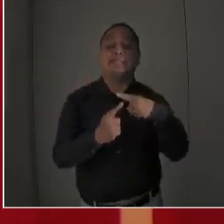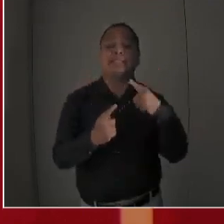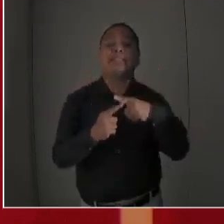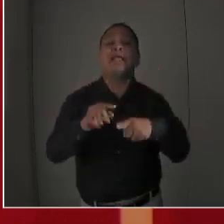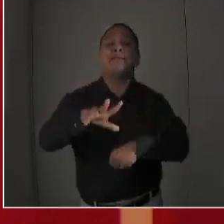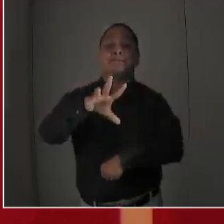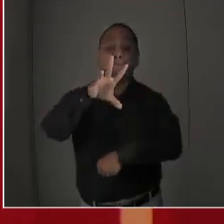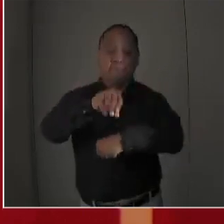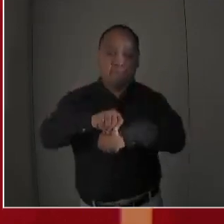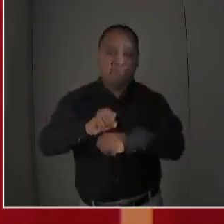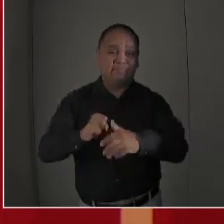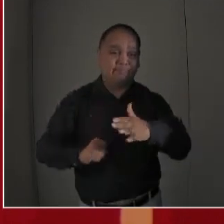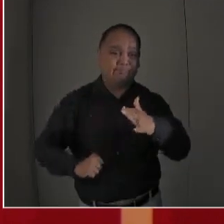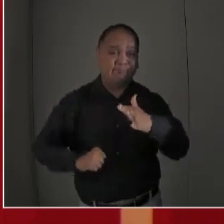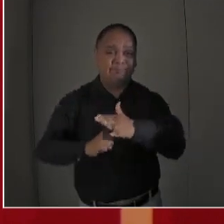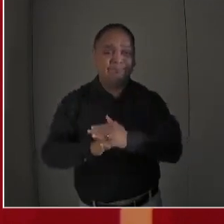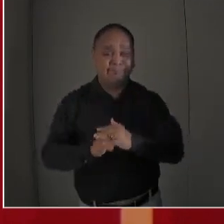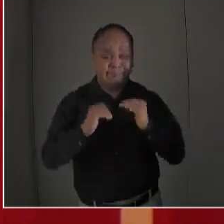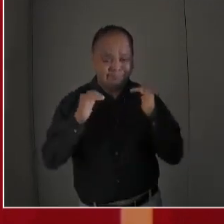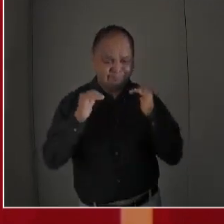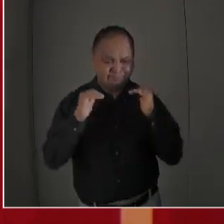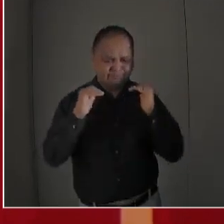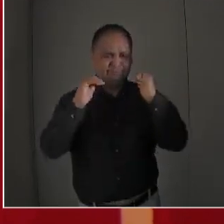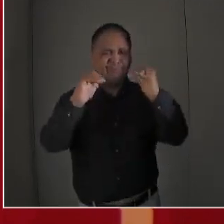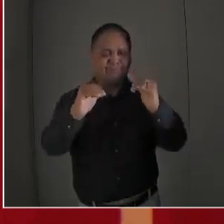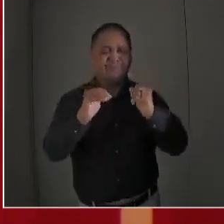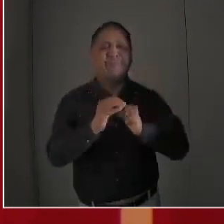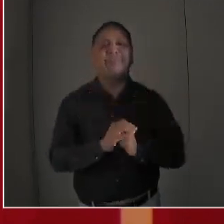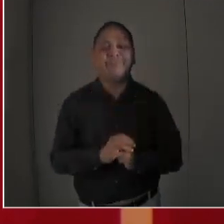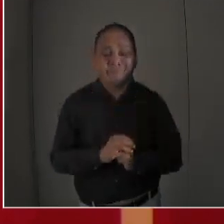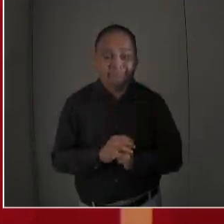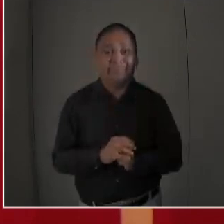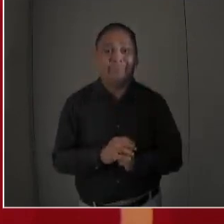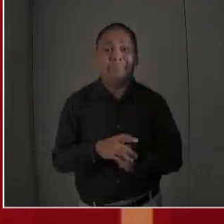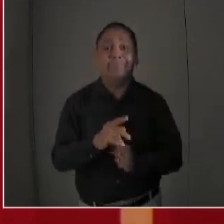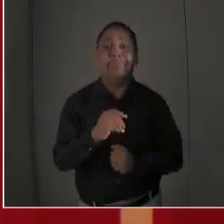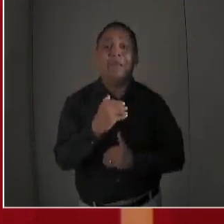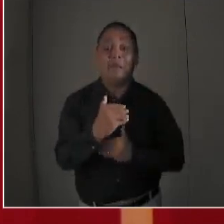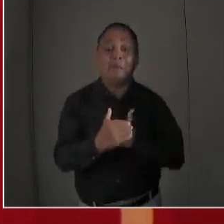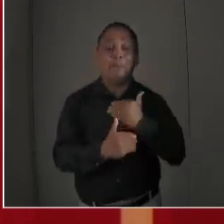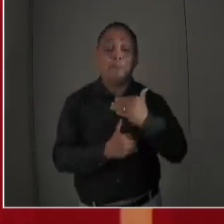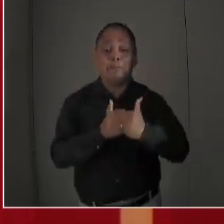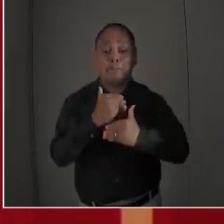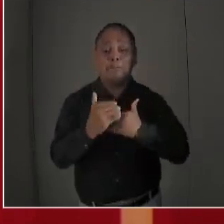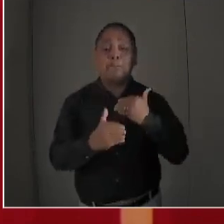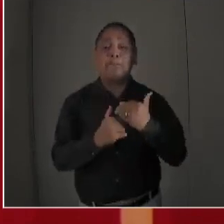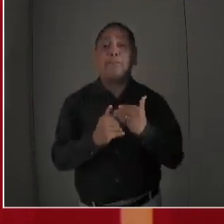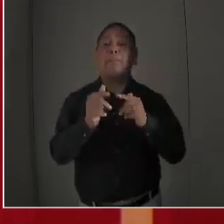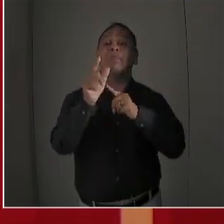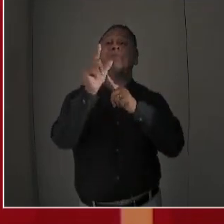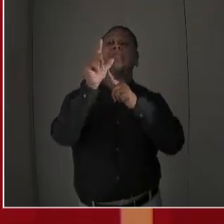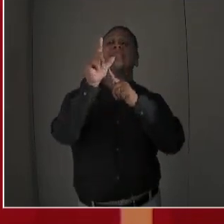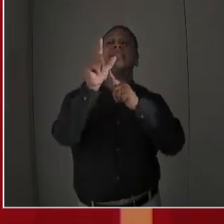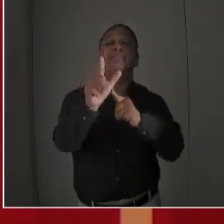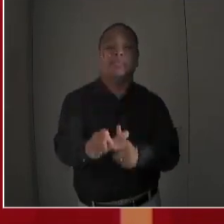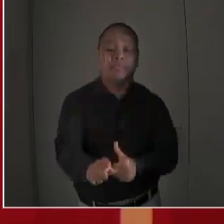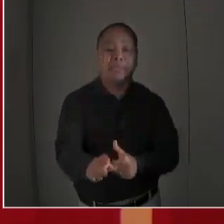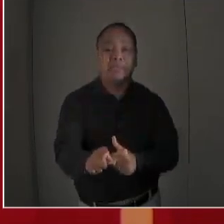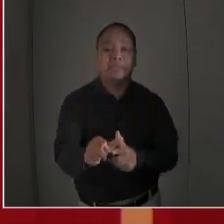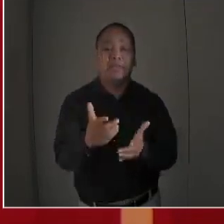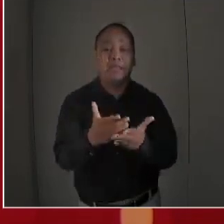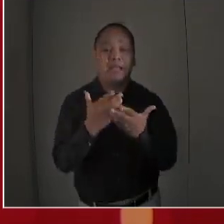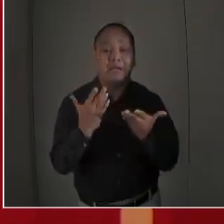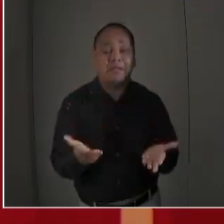permitan fortalecer y mantener el rumbo de Morena de manera que pueda continuar siendo lo que hoy